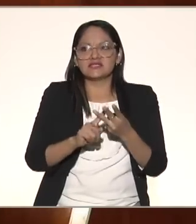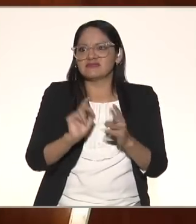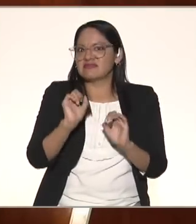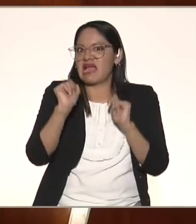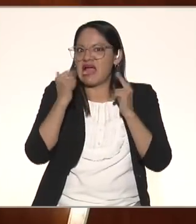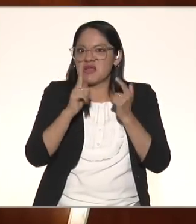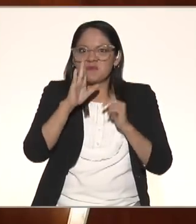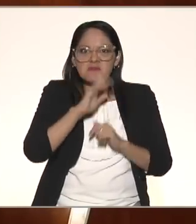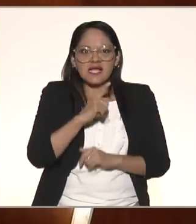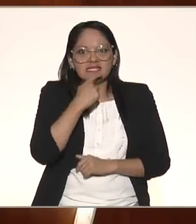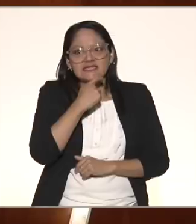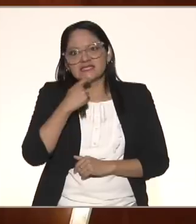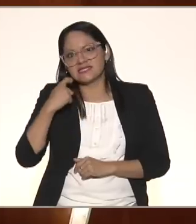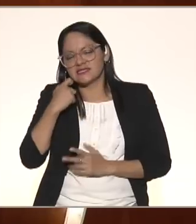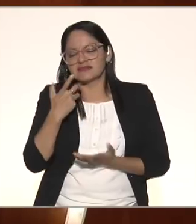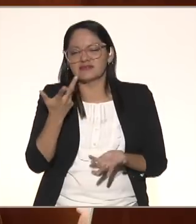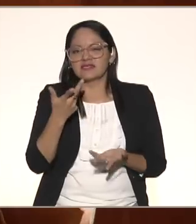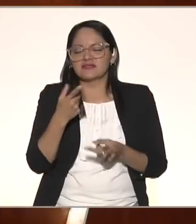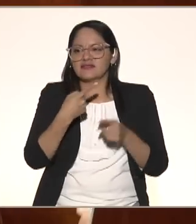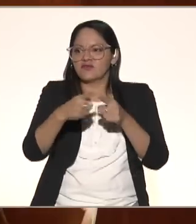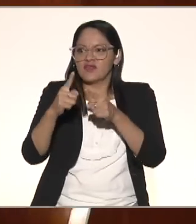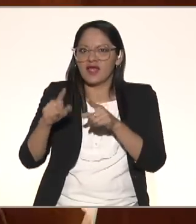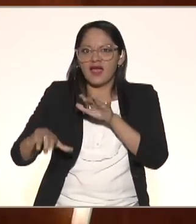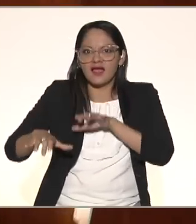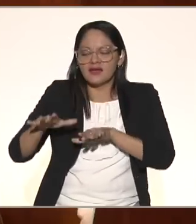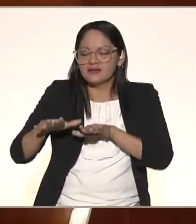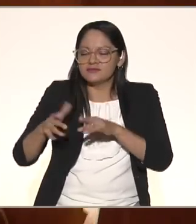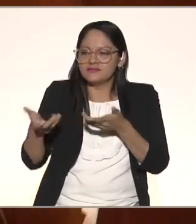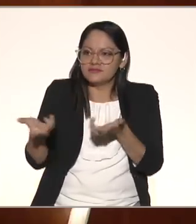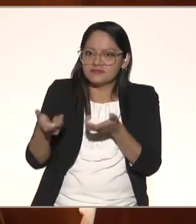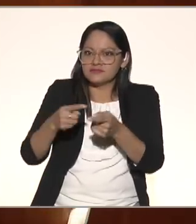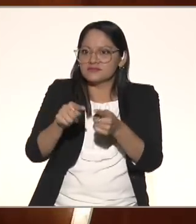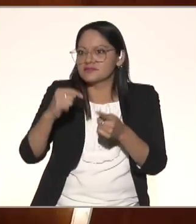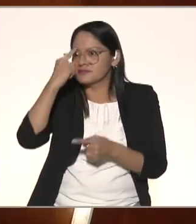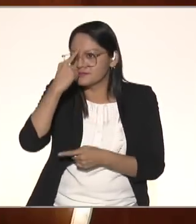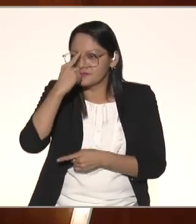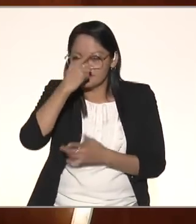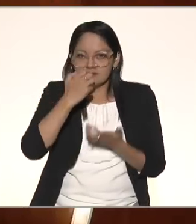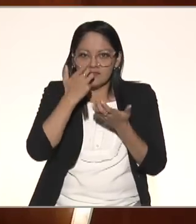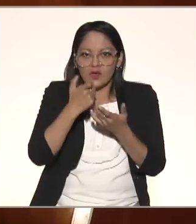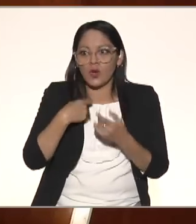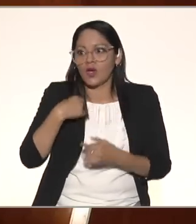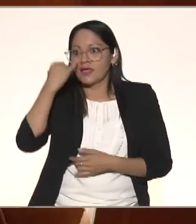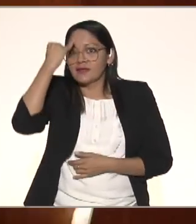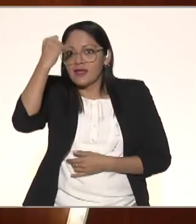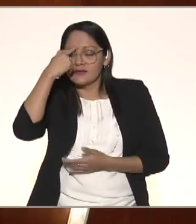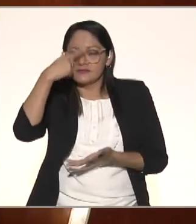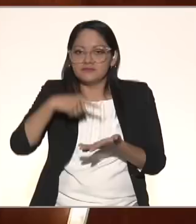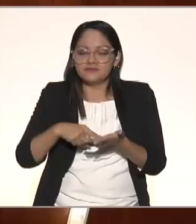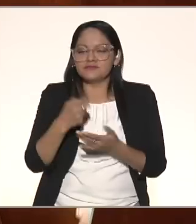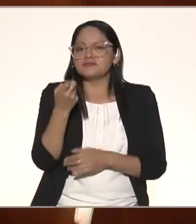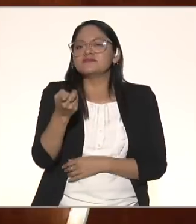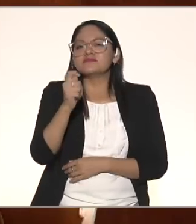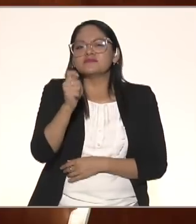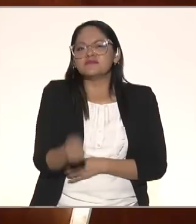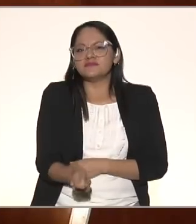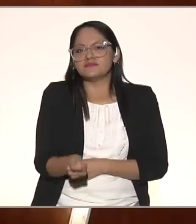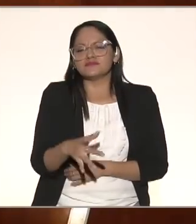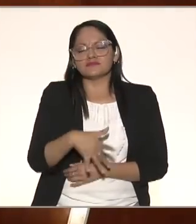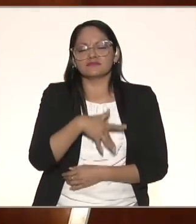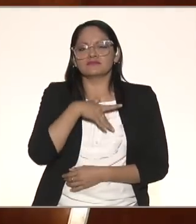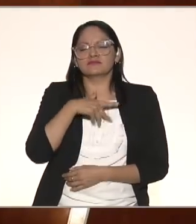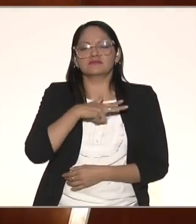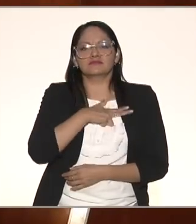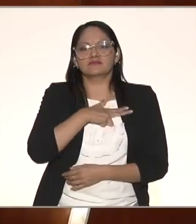a una actividad, a una idea, a una creencia. Todo esto es manifestación de la huella de